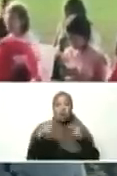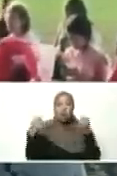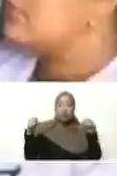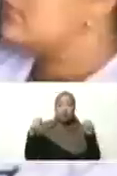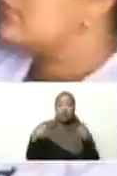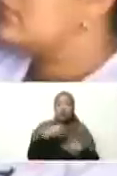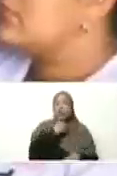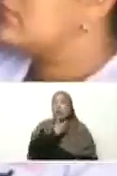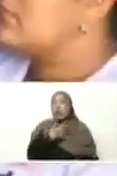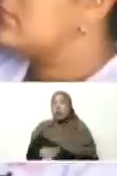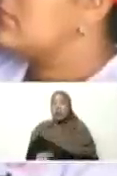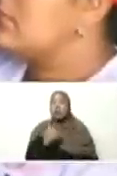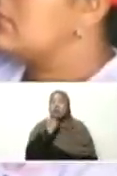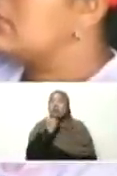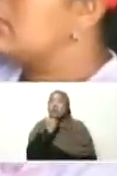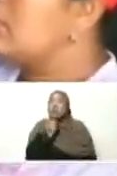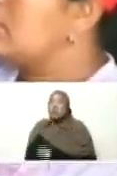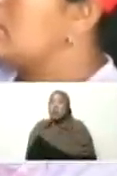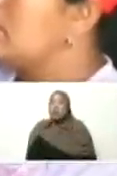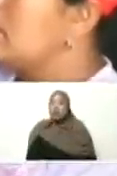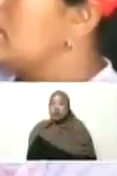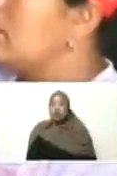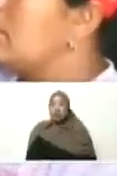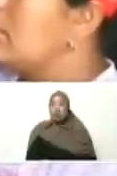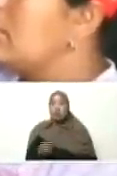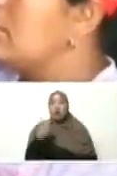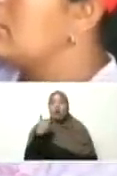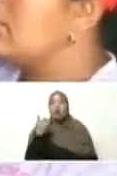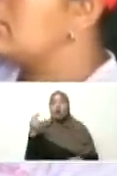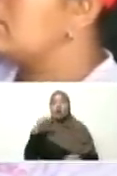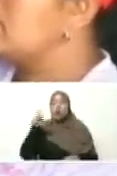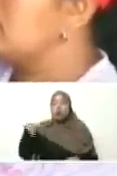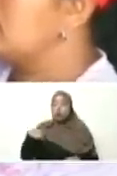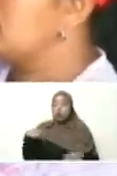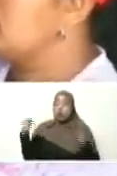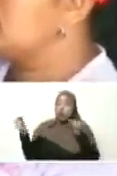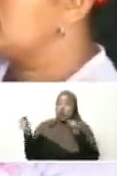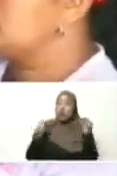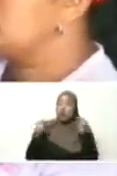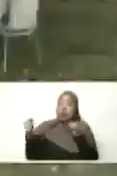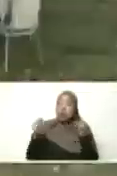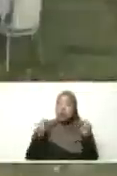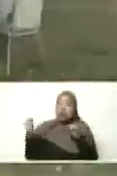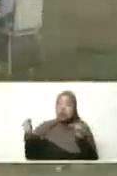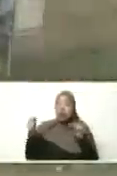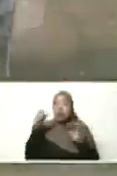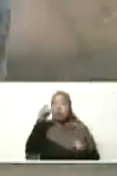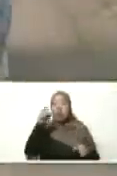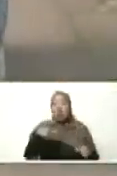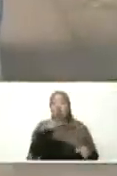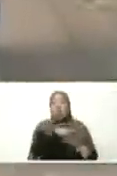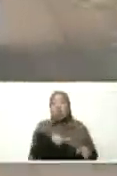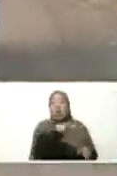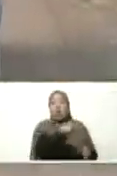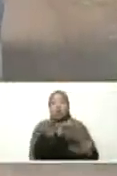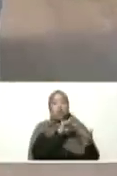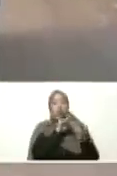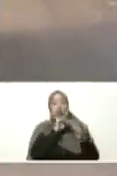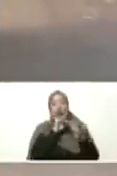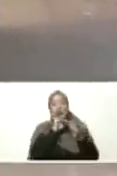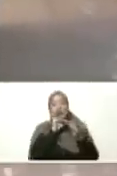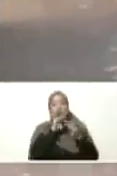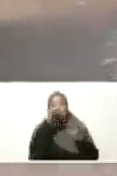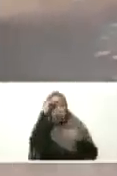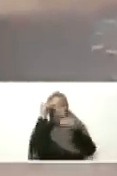y nosotros empezamos a construir, ¿en base a qué? Al debate con el pueblo, en base al aprendizaje de las formas de organización que iban